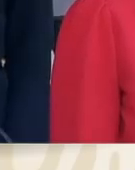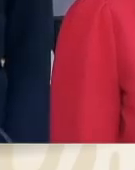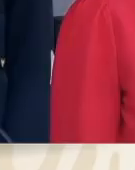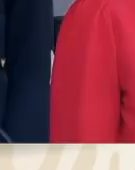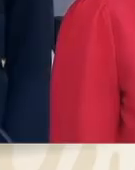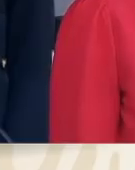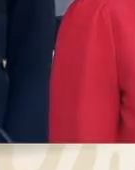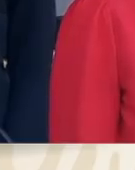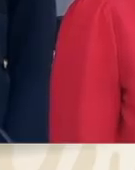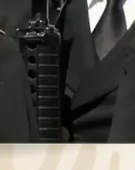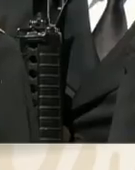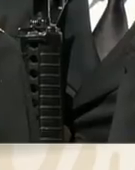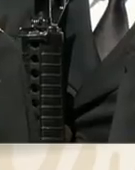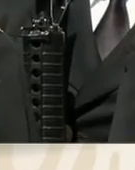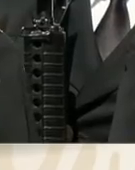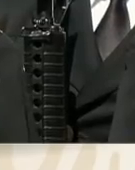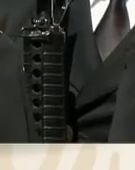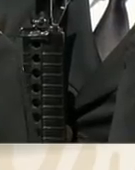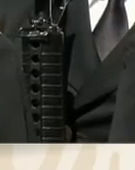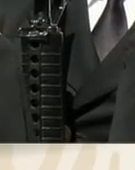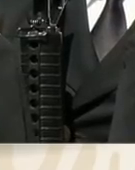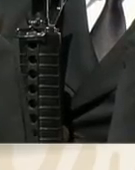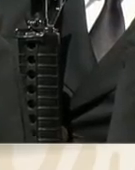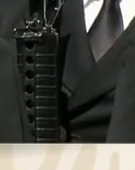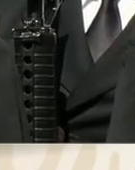Vicente Suárez.